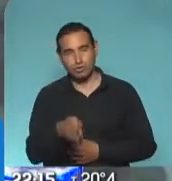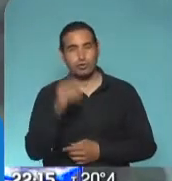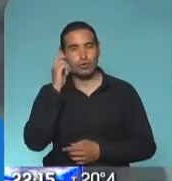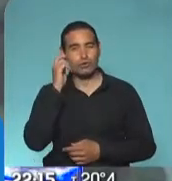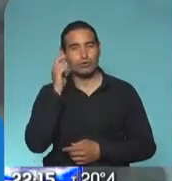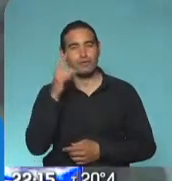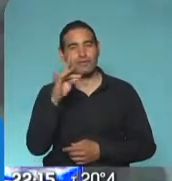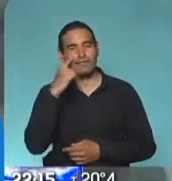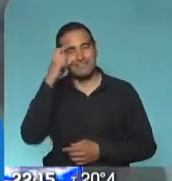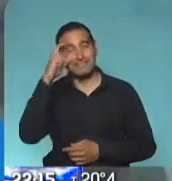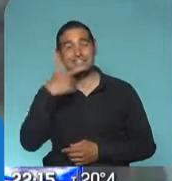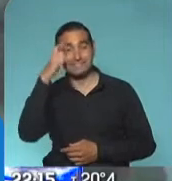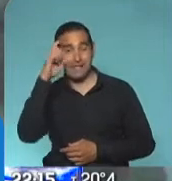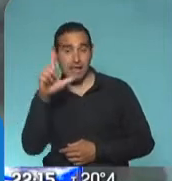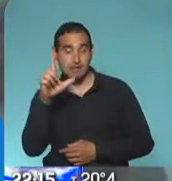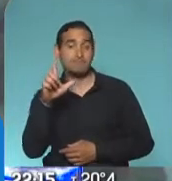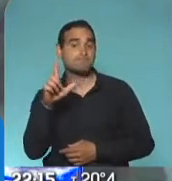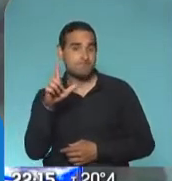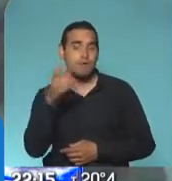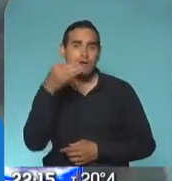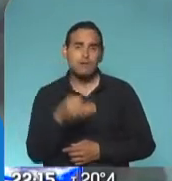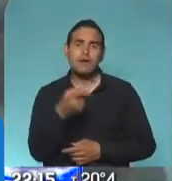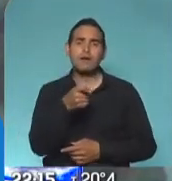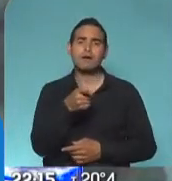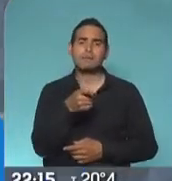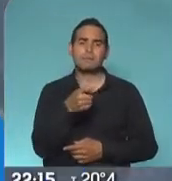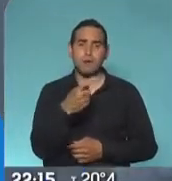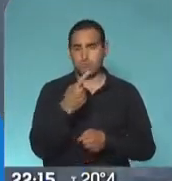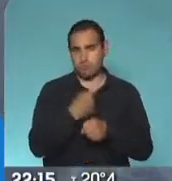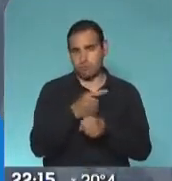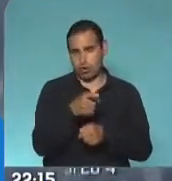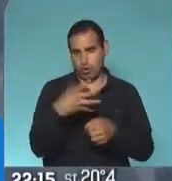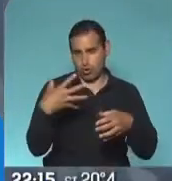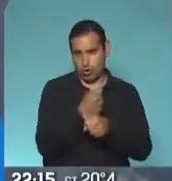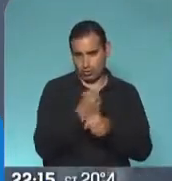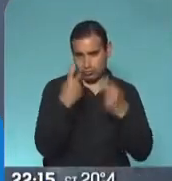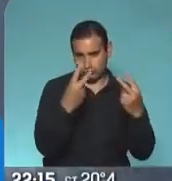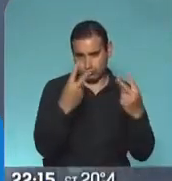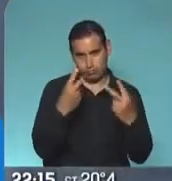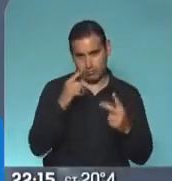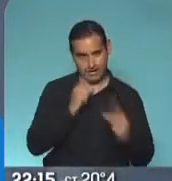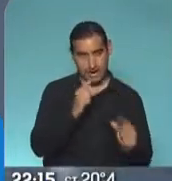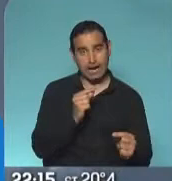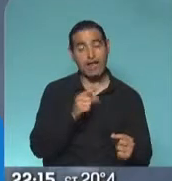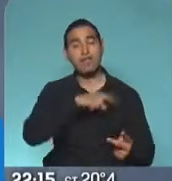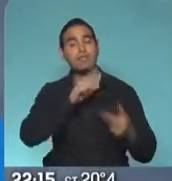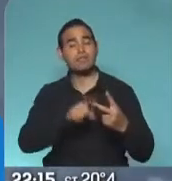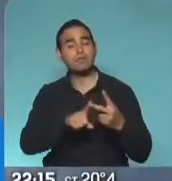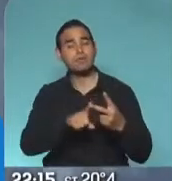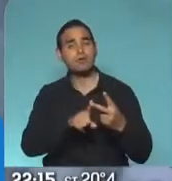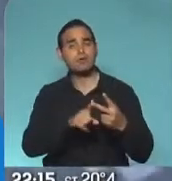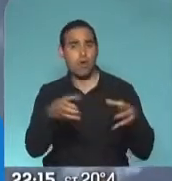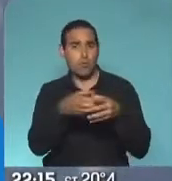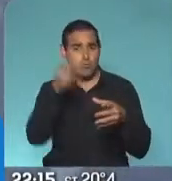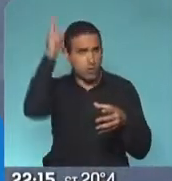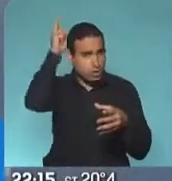el diésel. Cuando aparece el planteo, primero de los transportistas como afectados directos, pero después de los